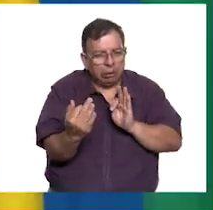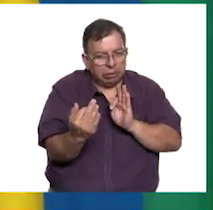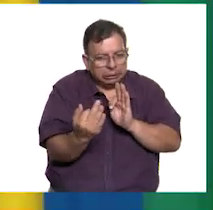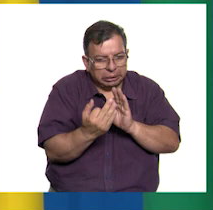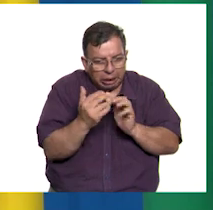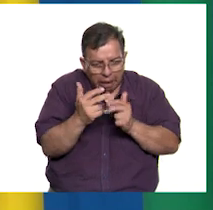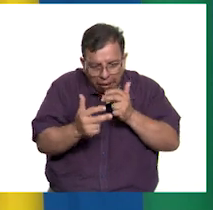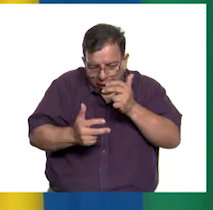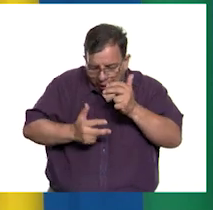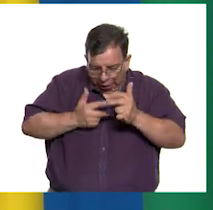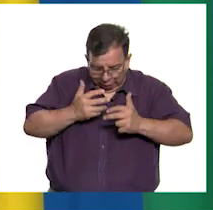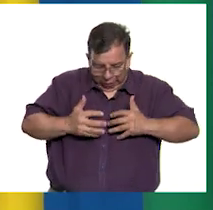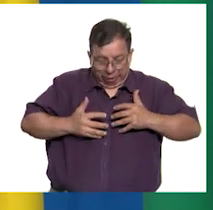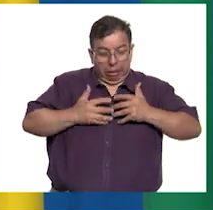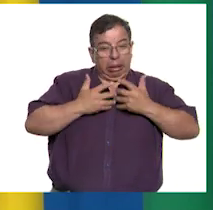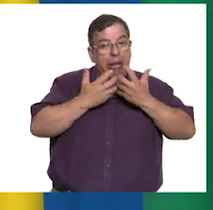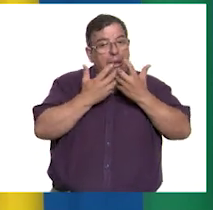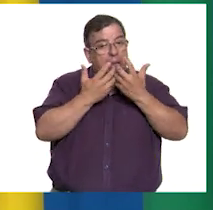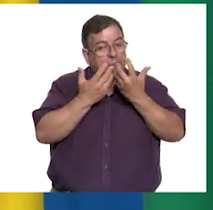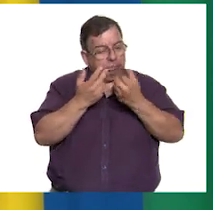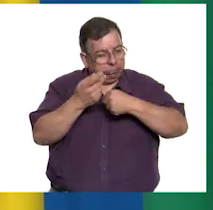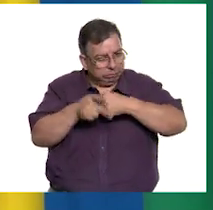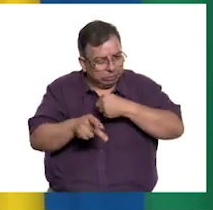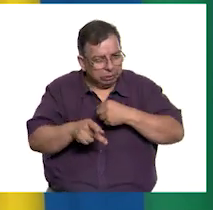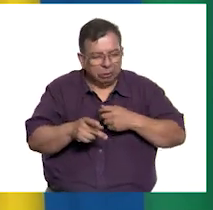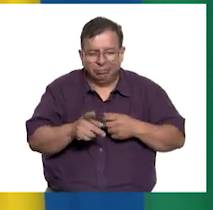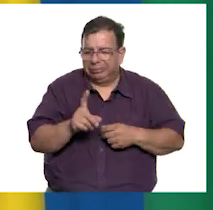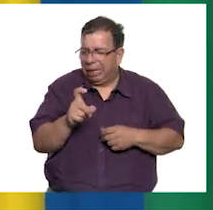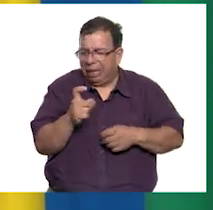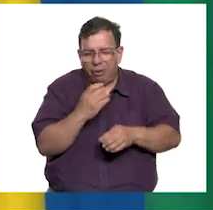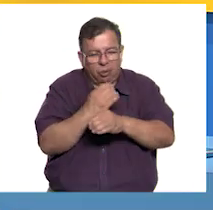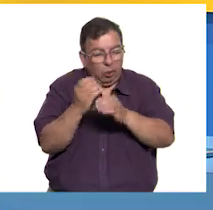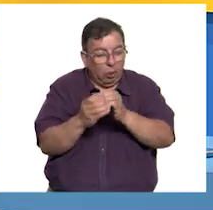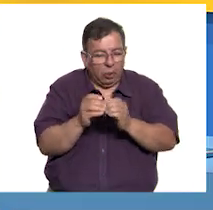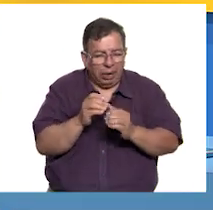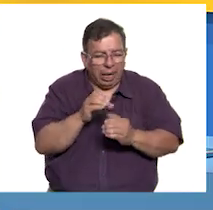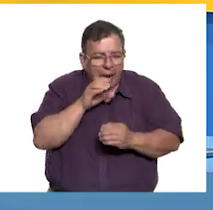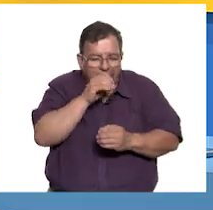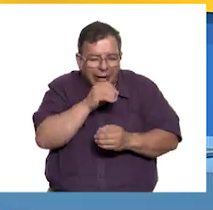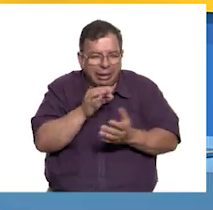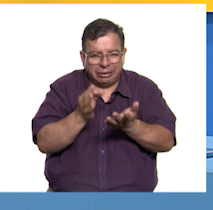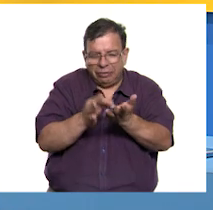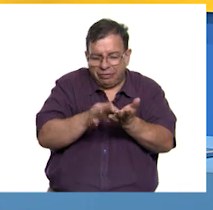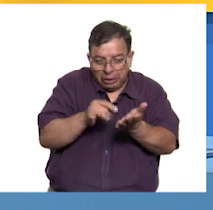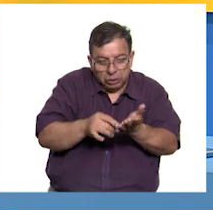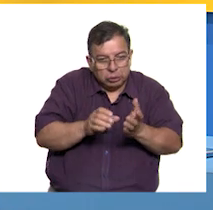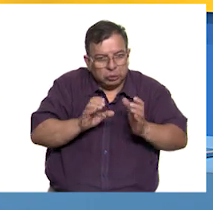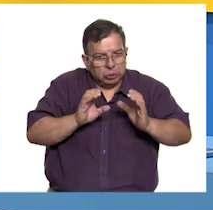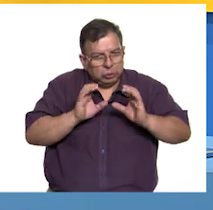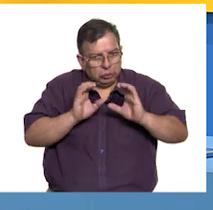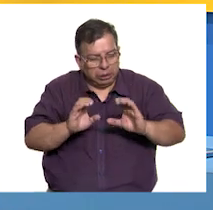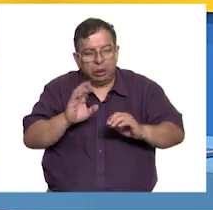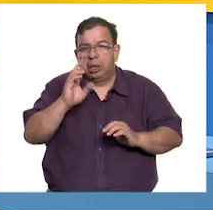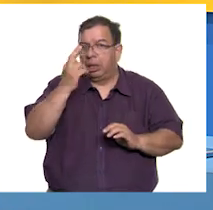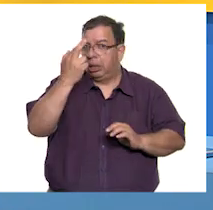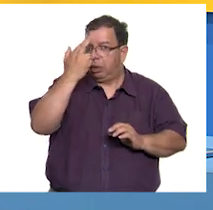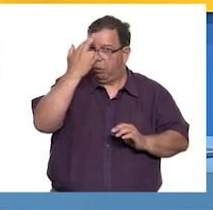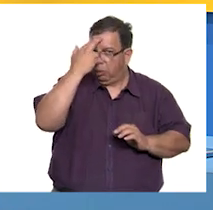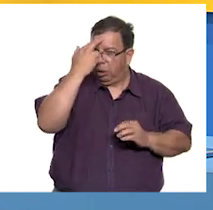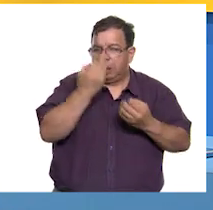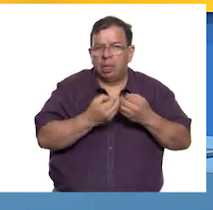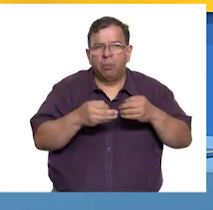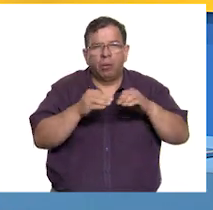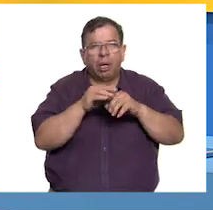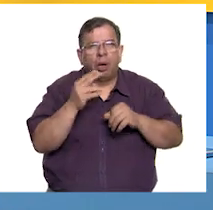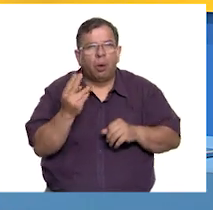vapor o del agua o de cualquier metal que esté caliente. Entonces, recuerden que es muy importante